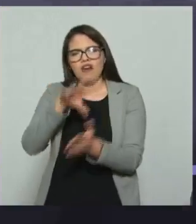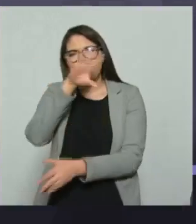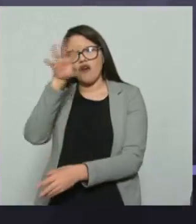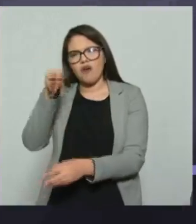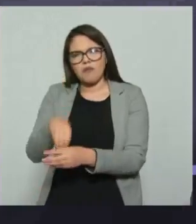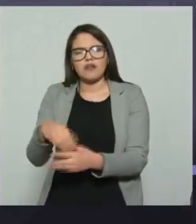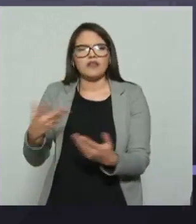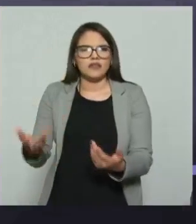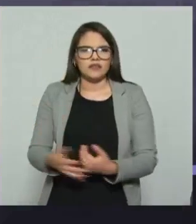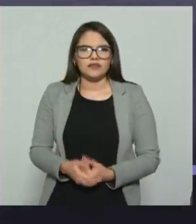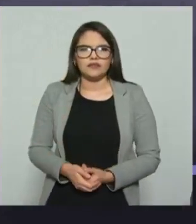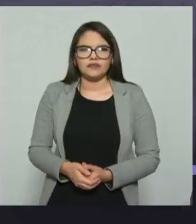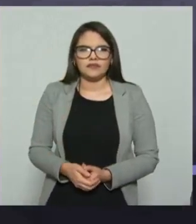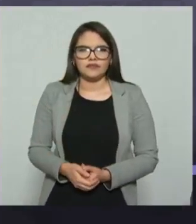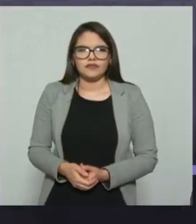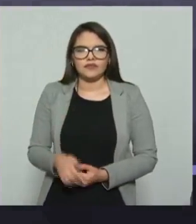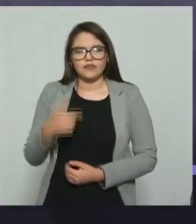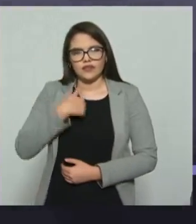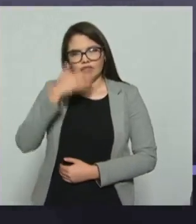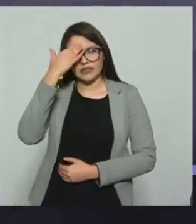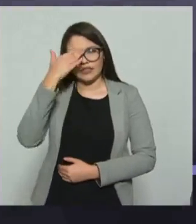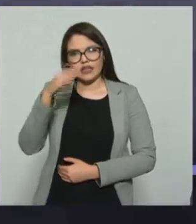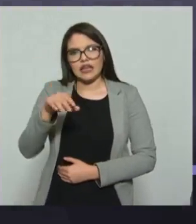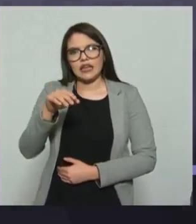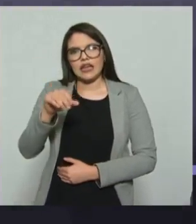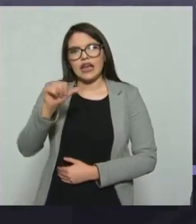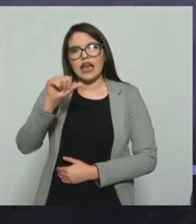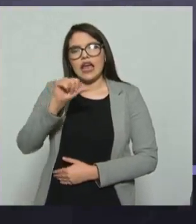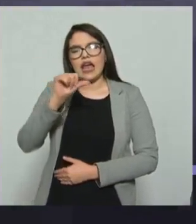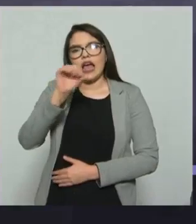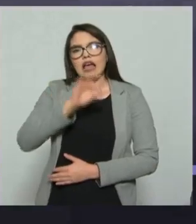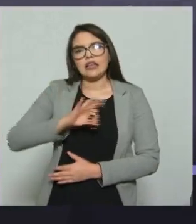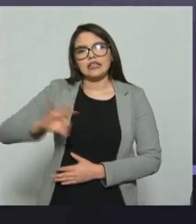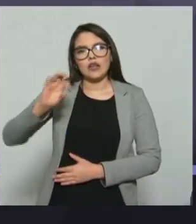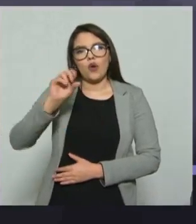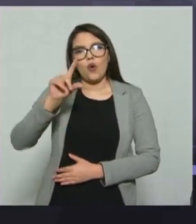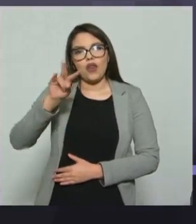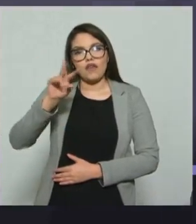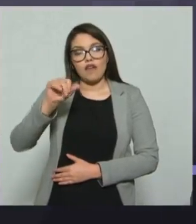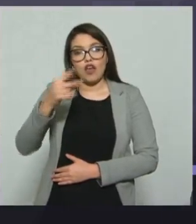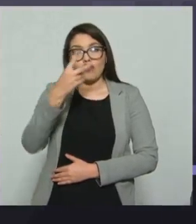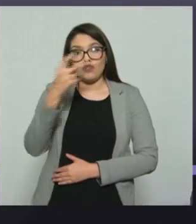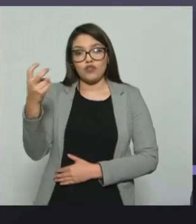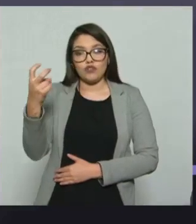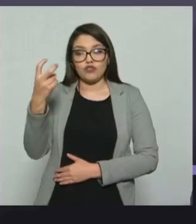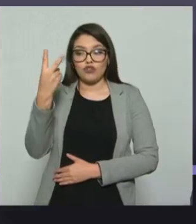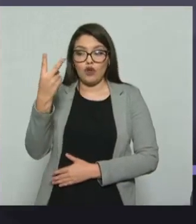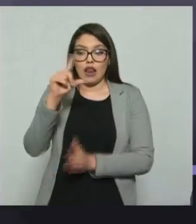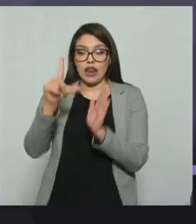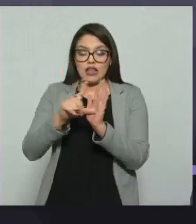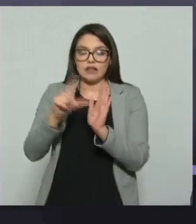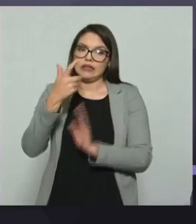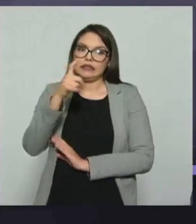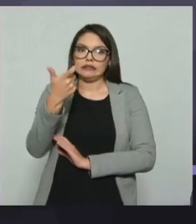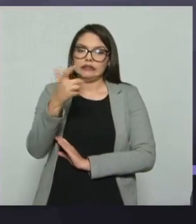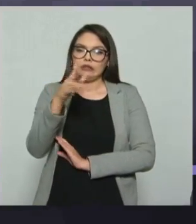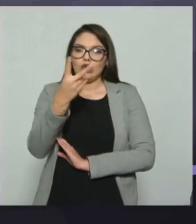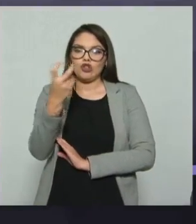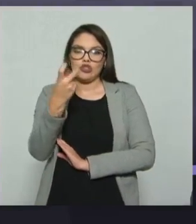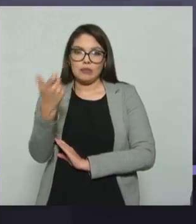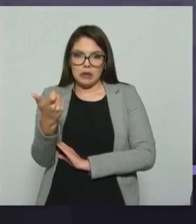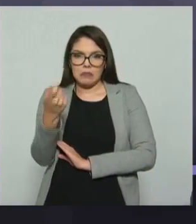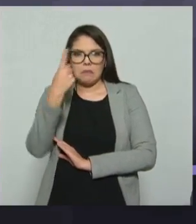es cierto que el aceite de oliva pues está arriba de los 200 pesos, 2 litros, pero todo esto que tenemos ahí no